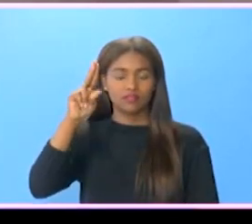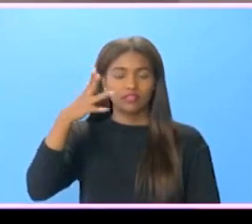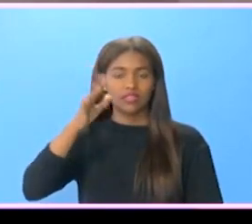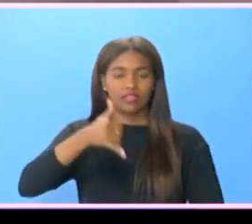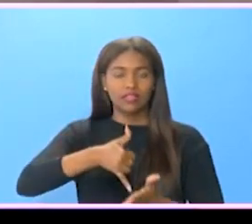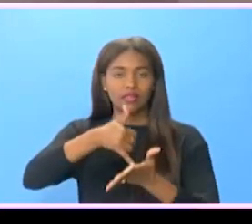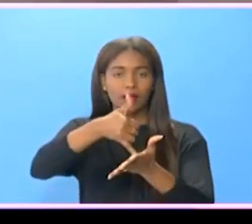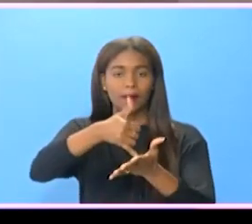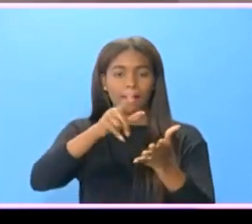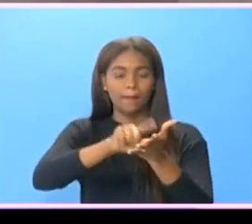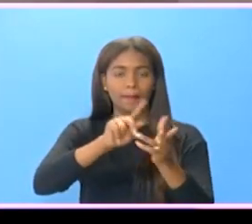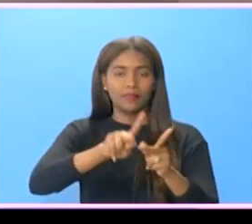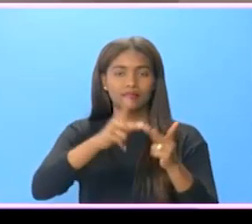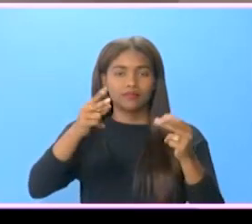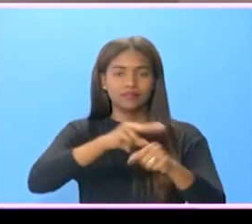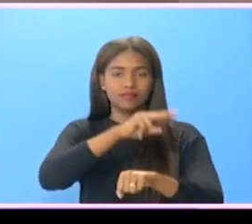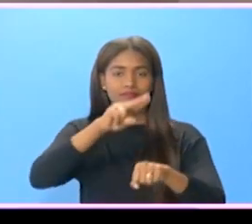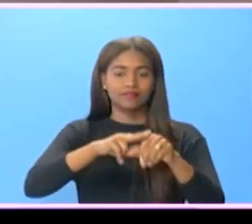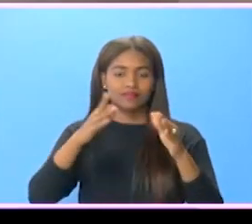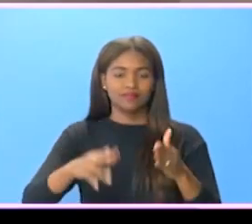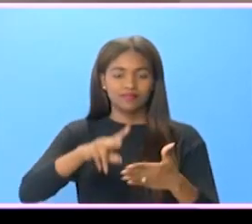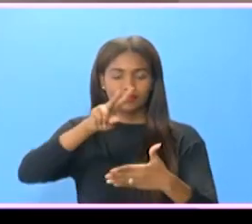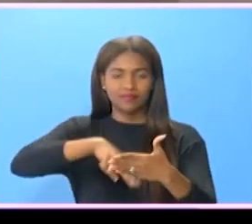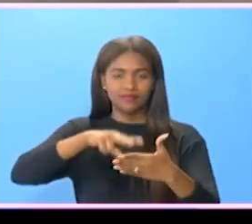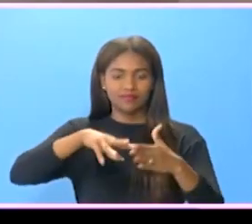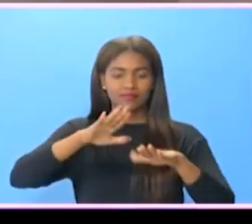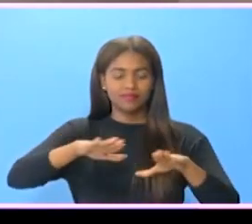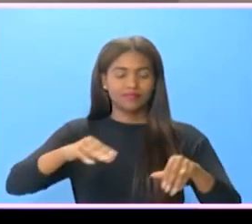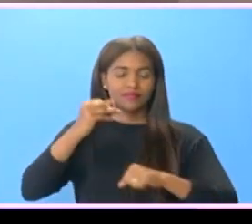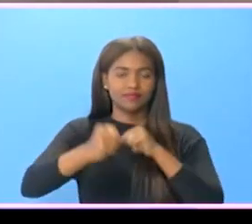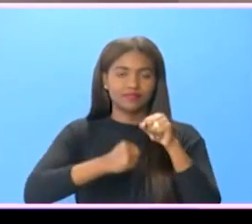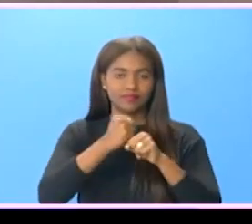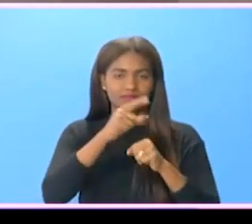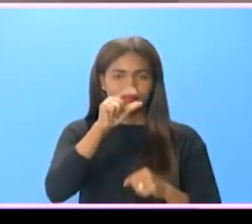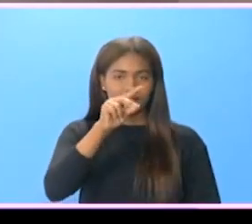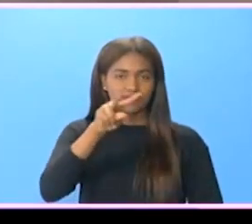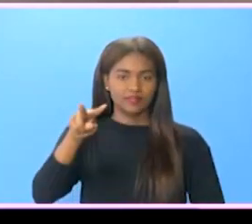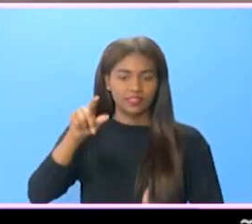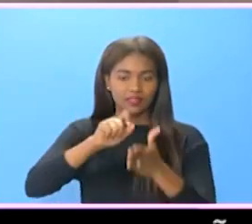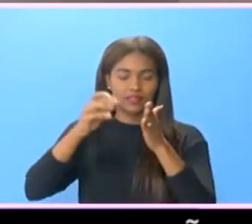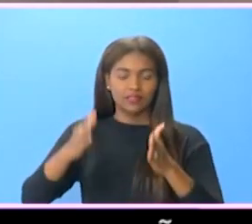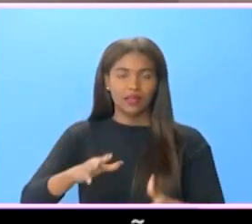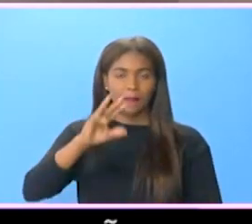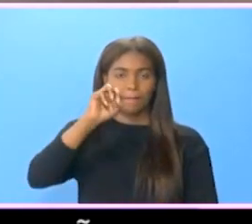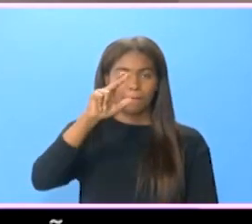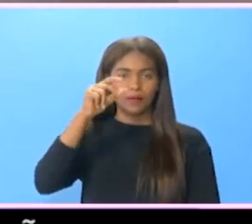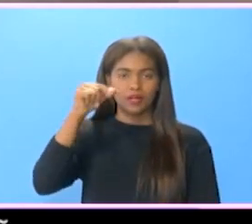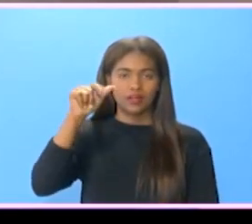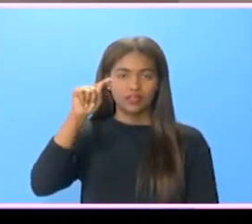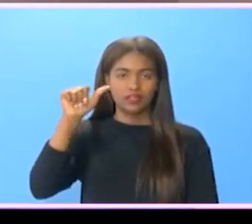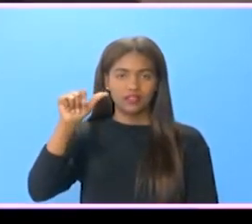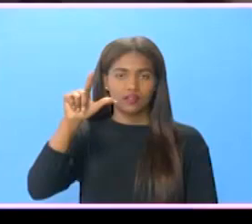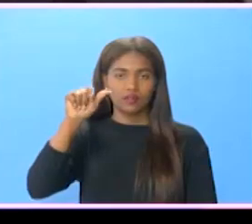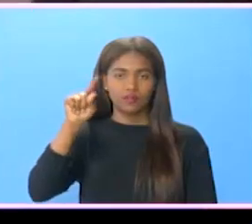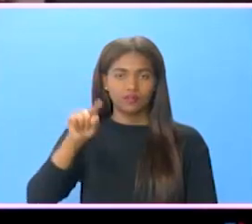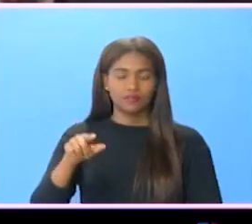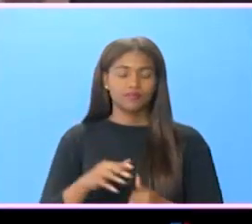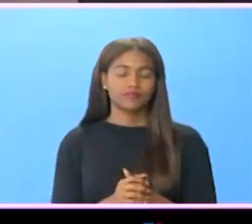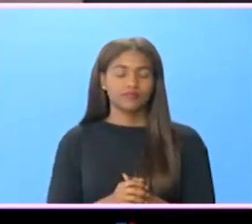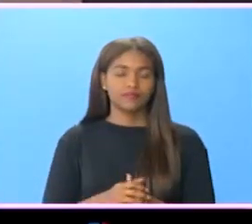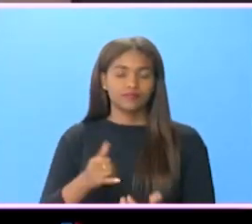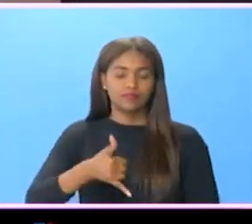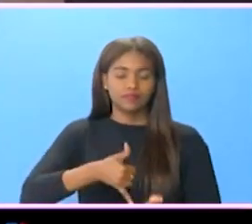del Premio Biblioteca Nacional de Literatura Infantil 2022 a la escritora Margarita Luciano López. El